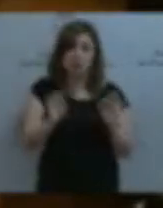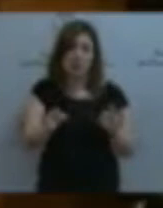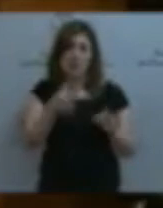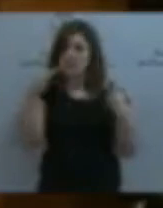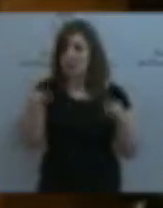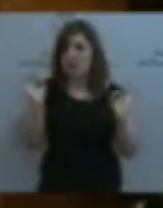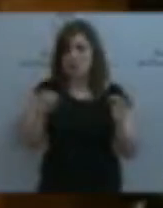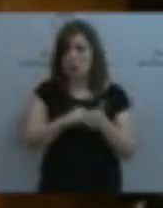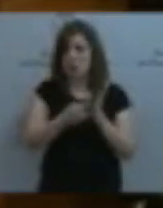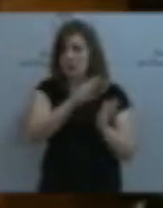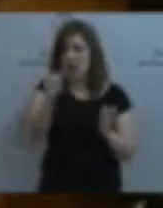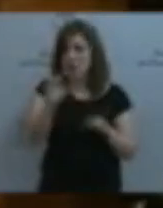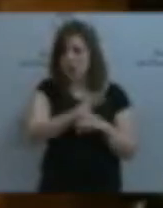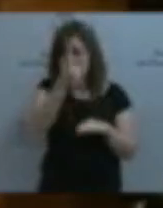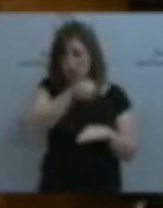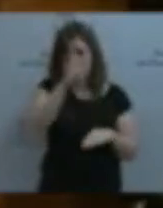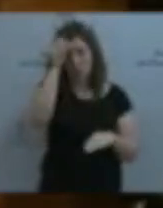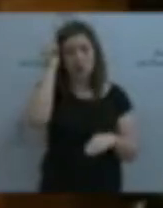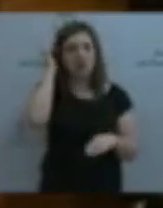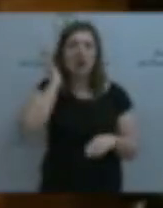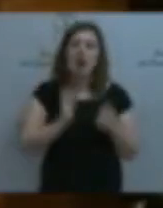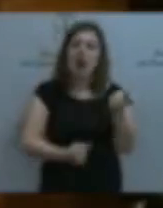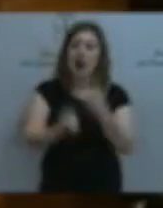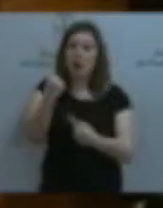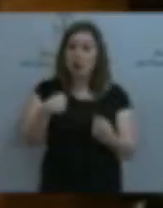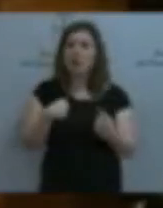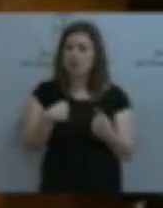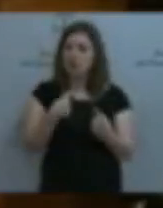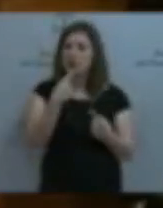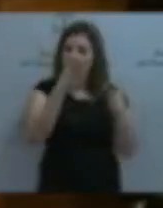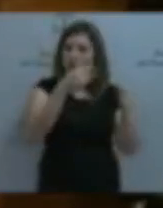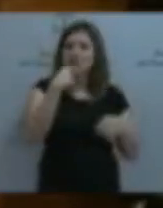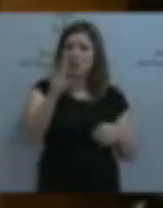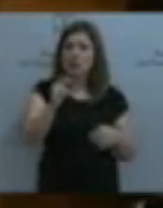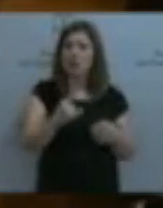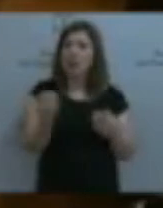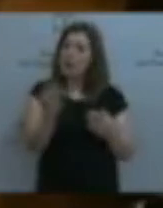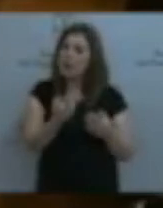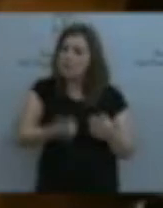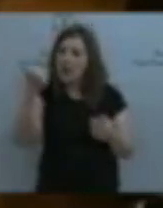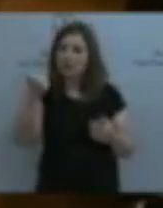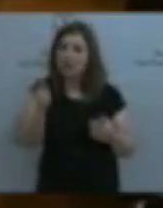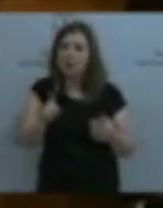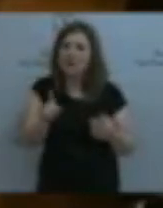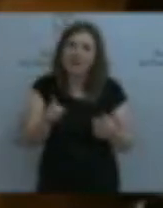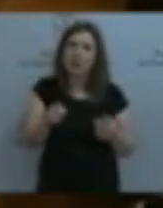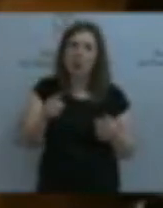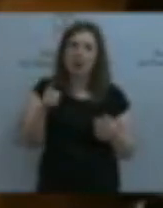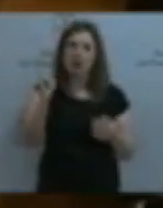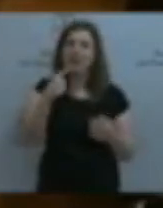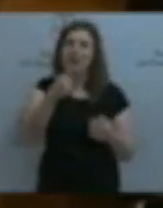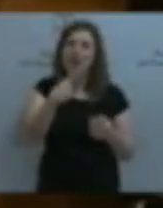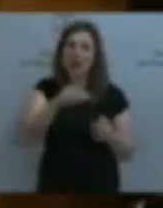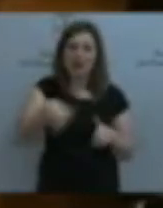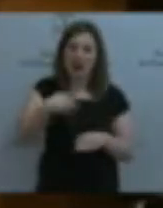Soluciones existen, señor consejero. Alguna me celebro que la haya citado, pero tome nota de alguna más y no con un boli imaginario en el aire.